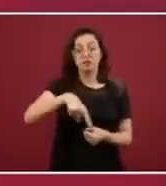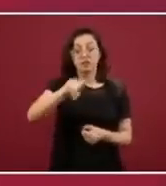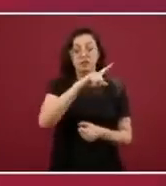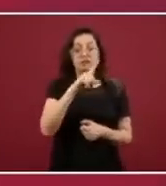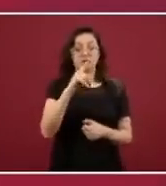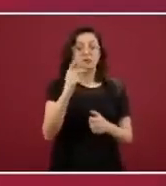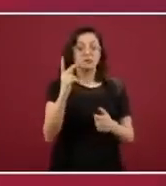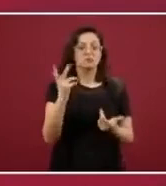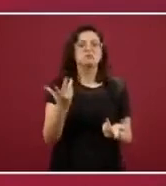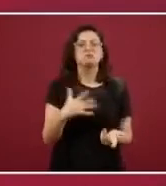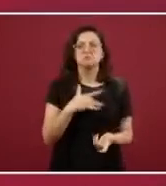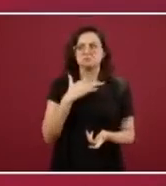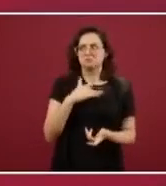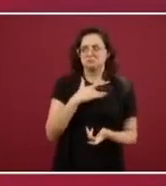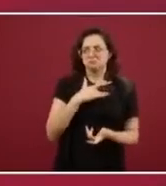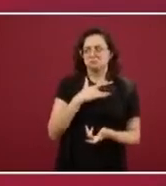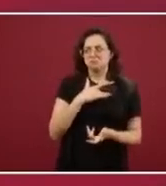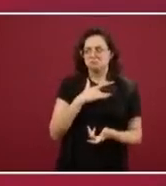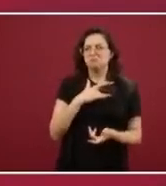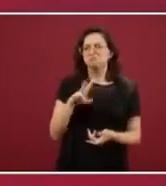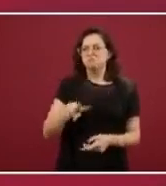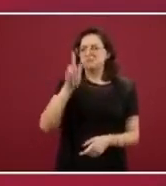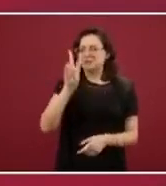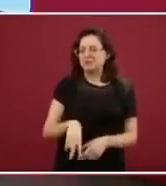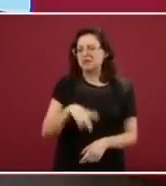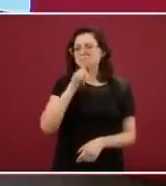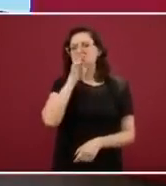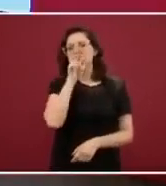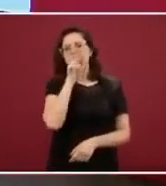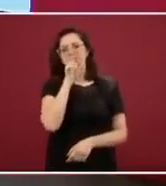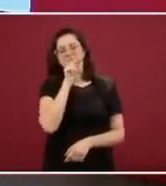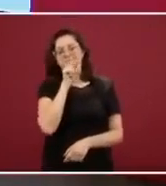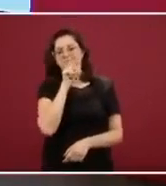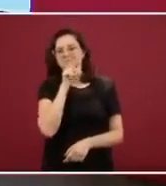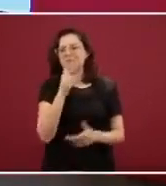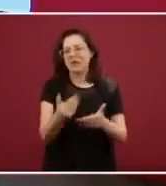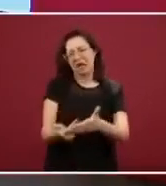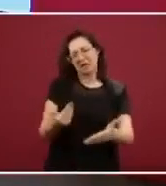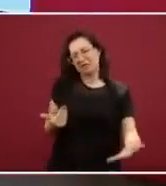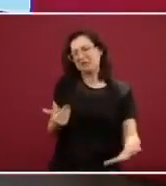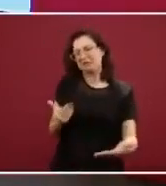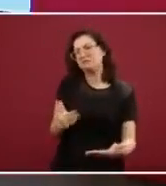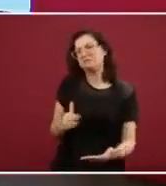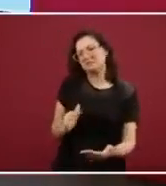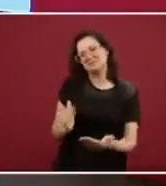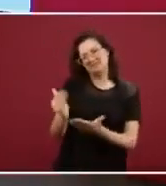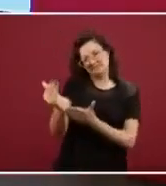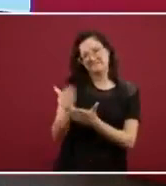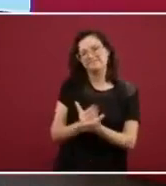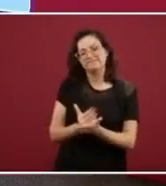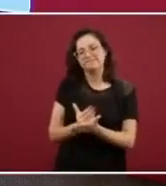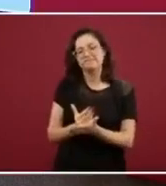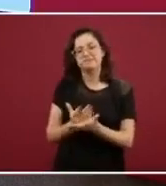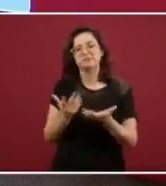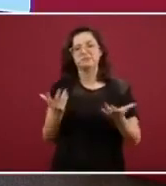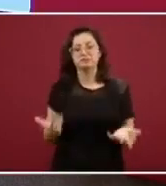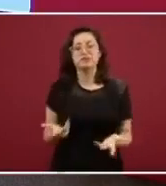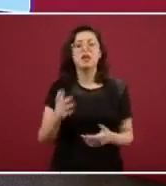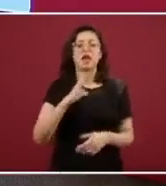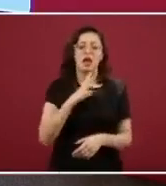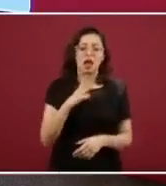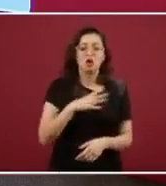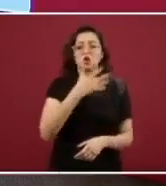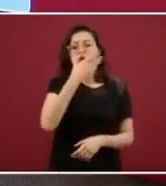superior, puede haber un legítimo interés de contribuir a la prevención. Y tenemos